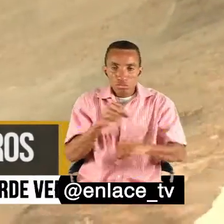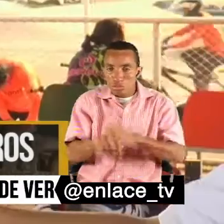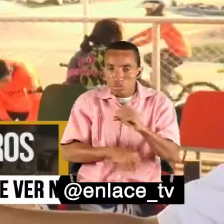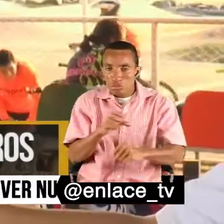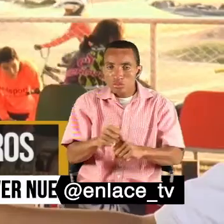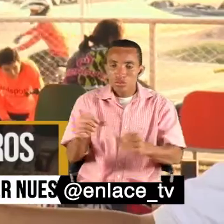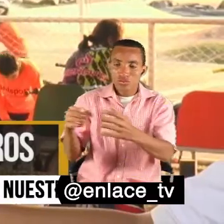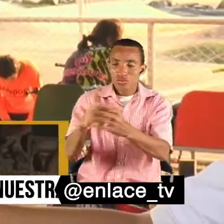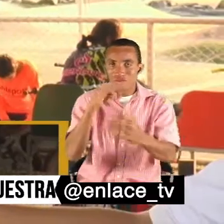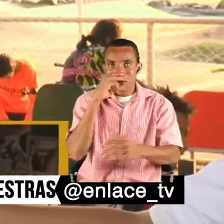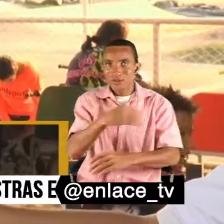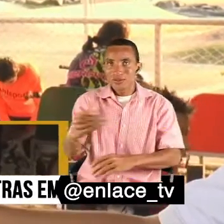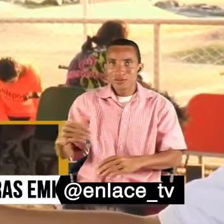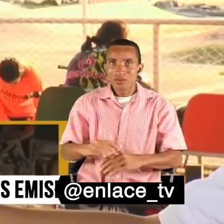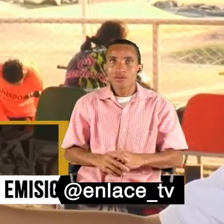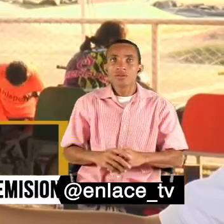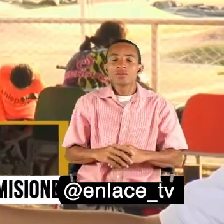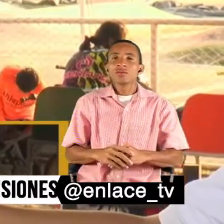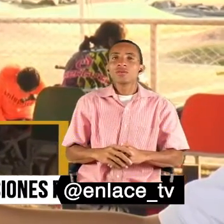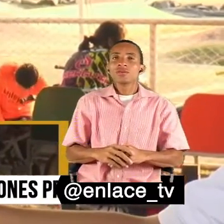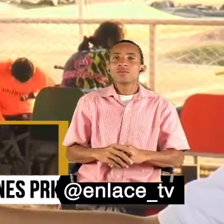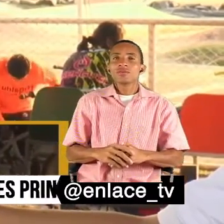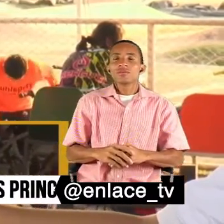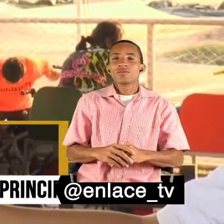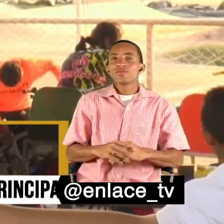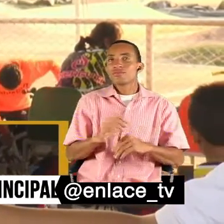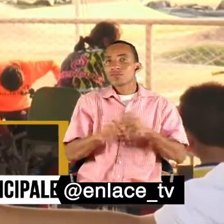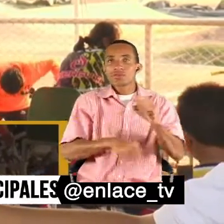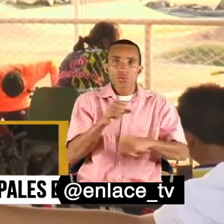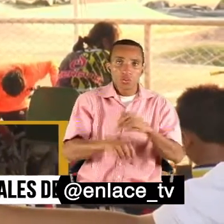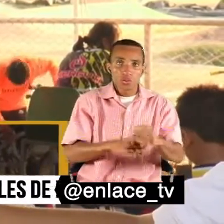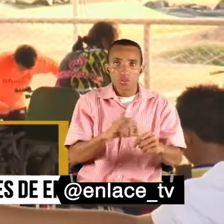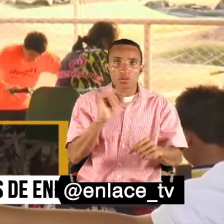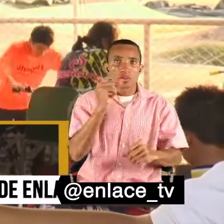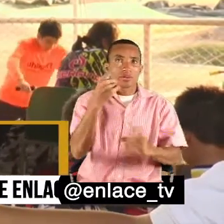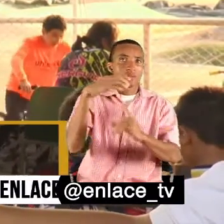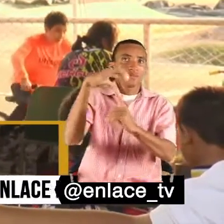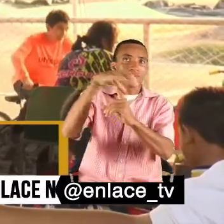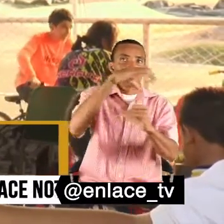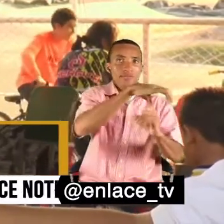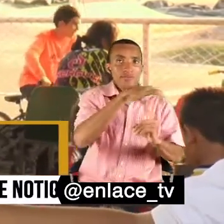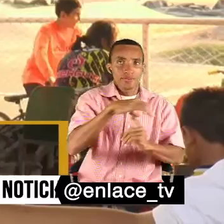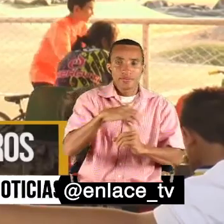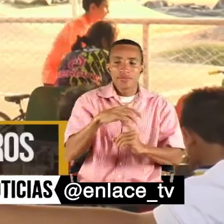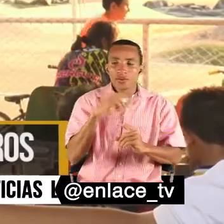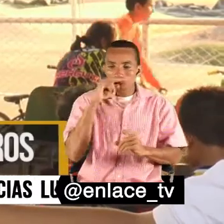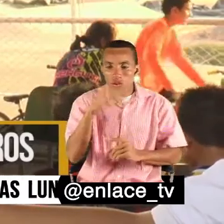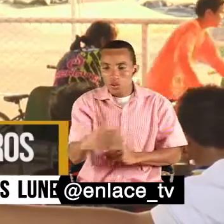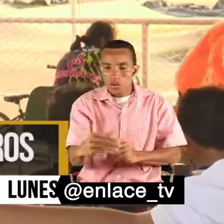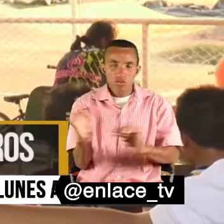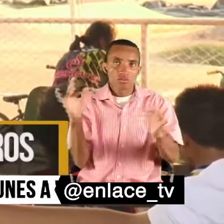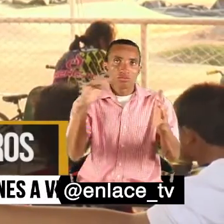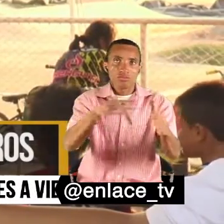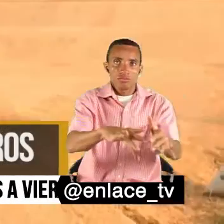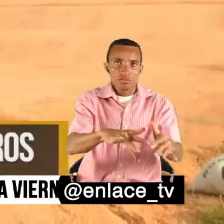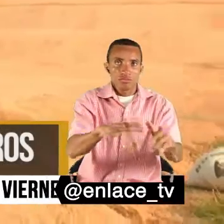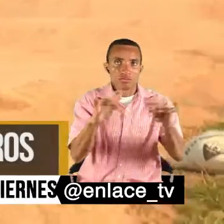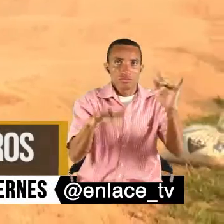Pues ya el bicicross ese fin de semana tiene el primer festival, el festival de semilleros, en los cuales